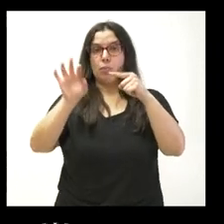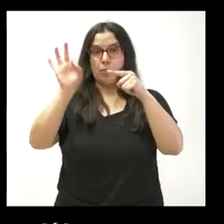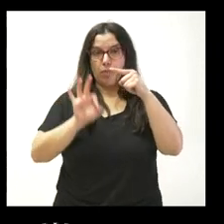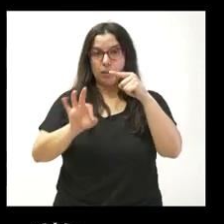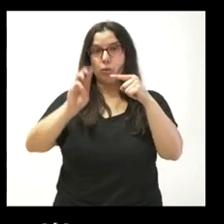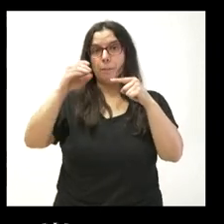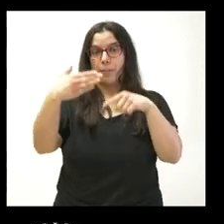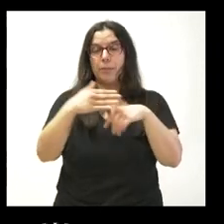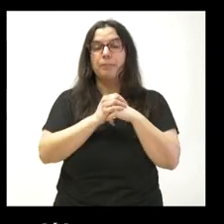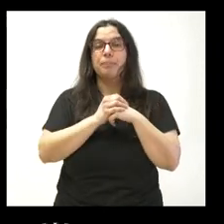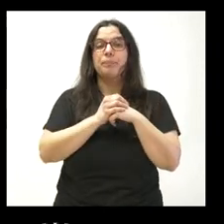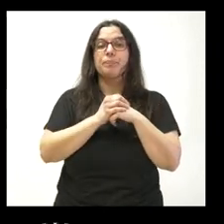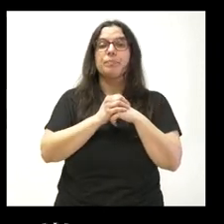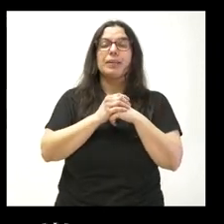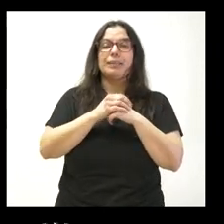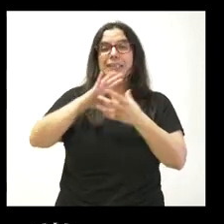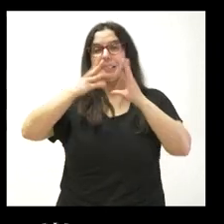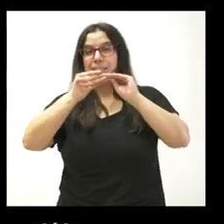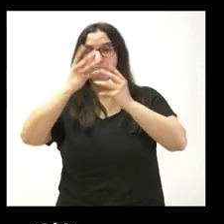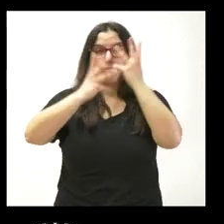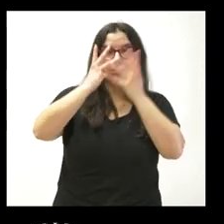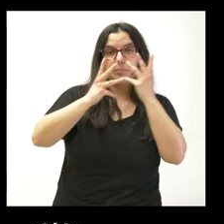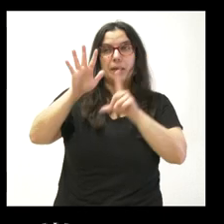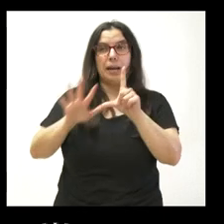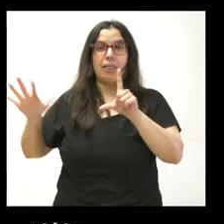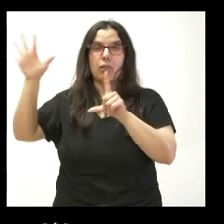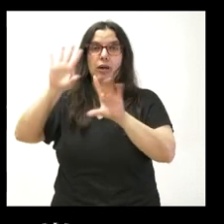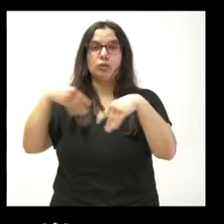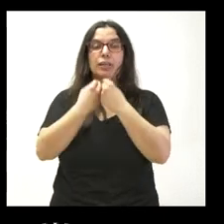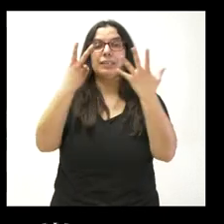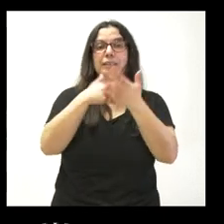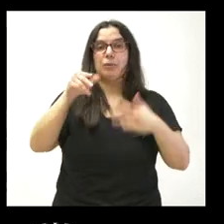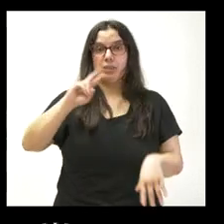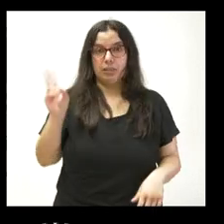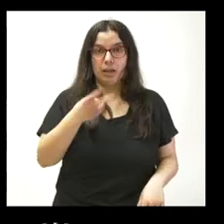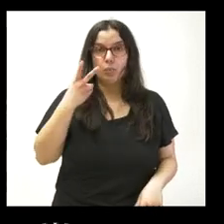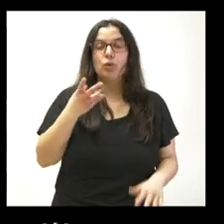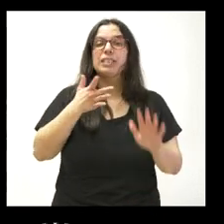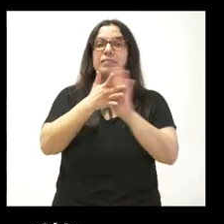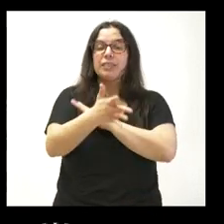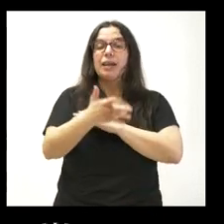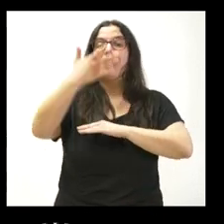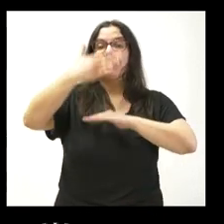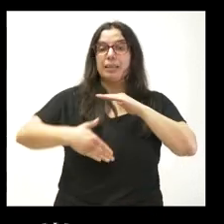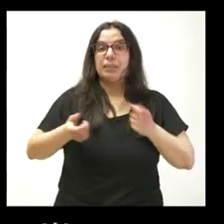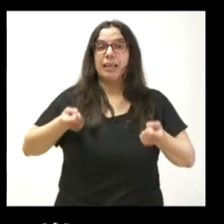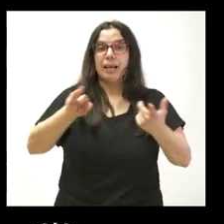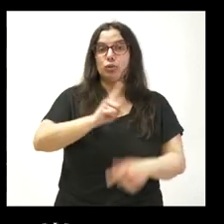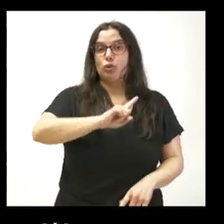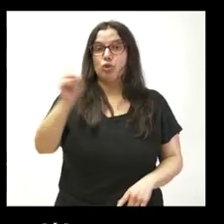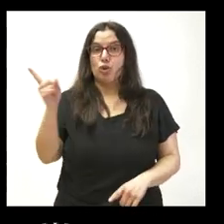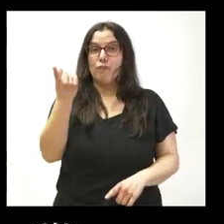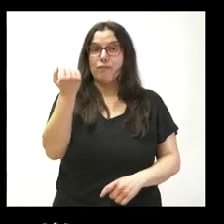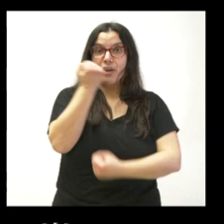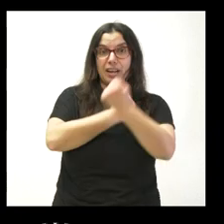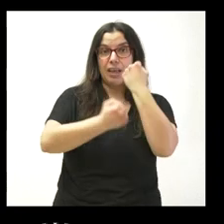pib unos pequeños ajustes de contabilidad nacional que ascienden a 7 millones de euros de tal forma que el límite de gasto no financiero que hemos aprobado